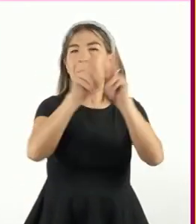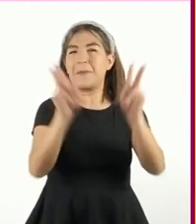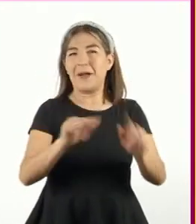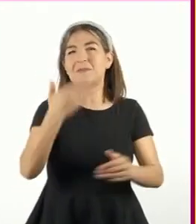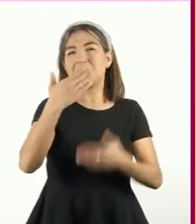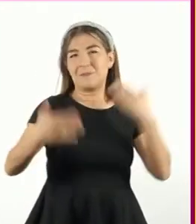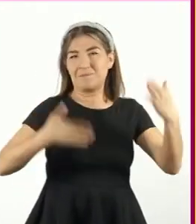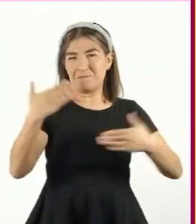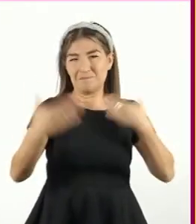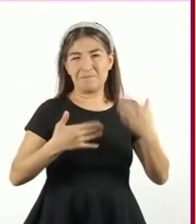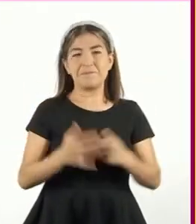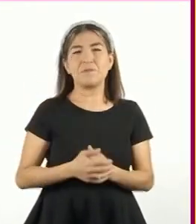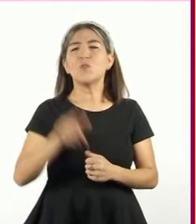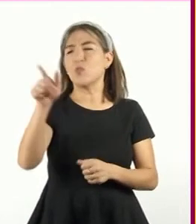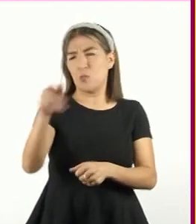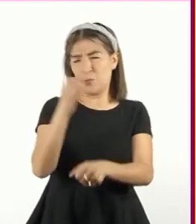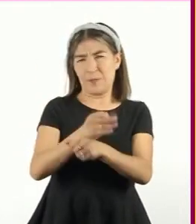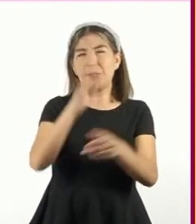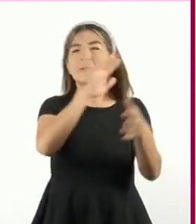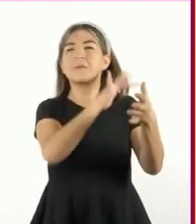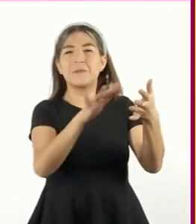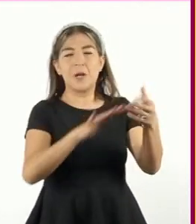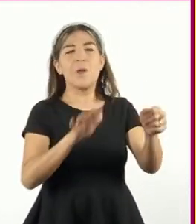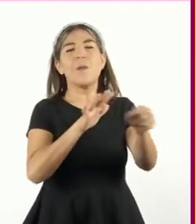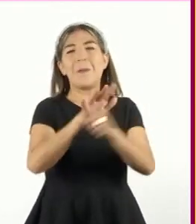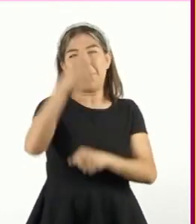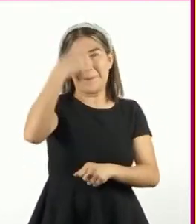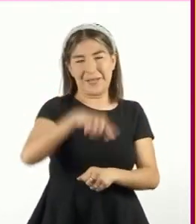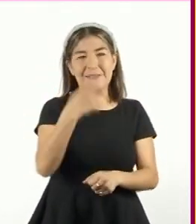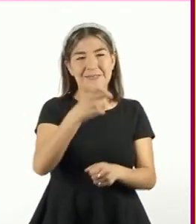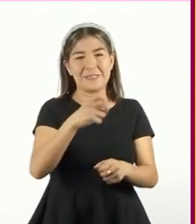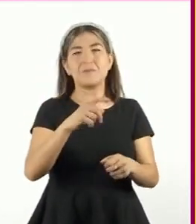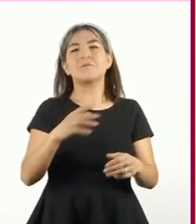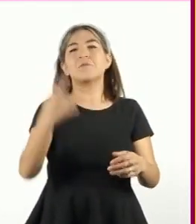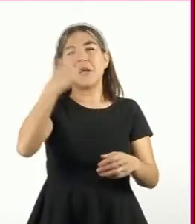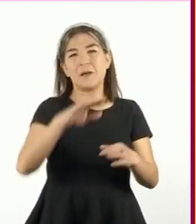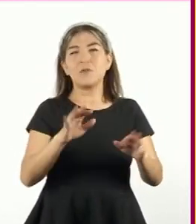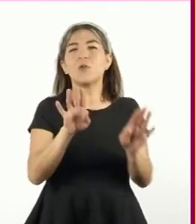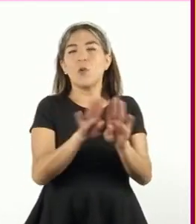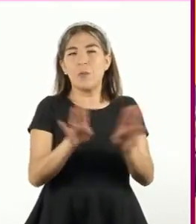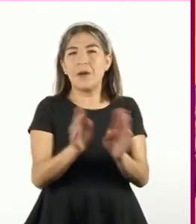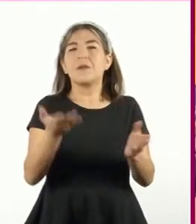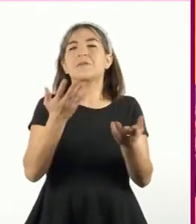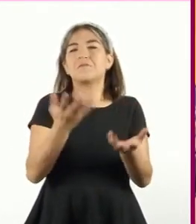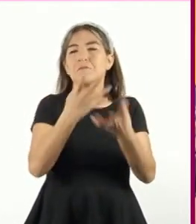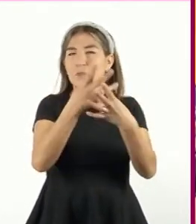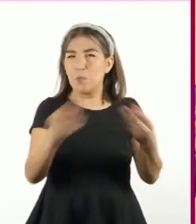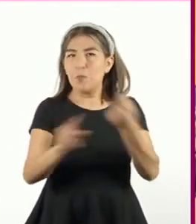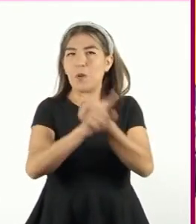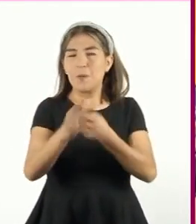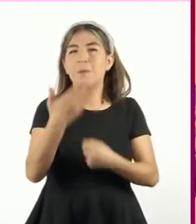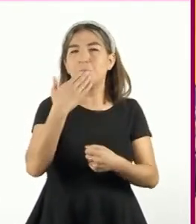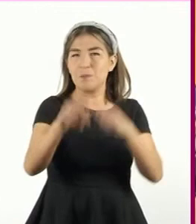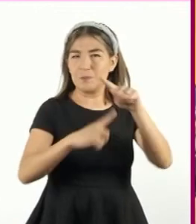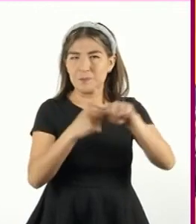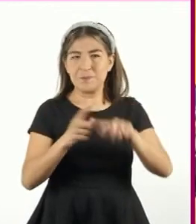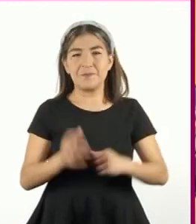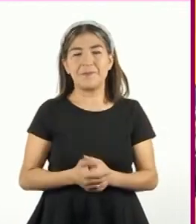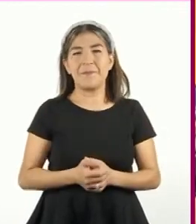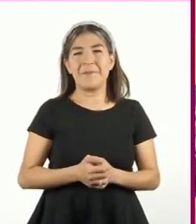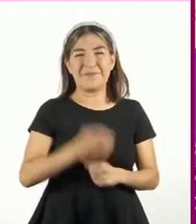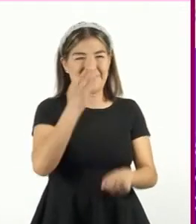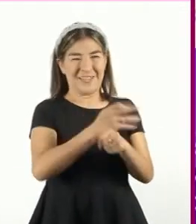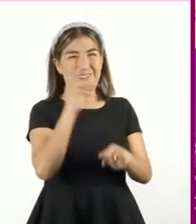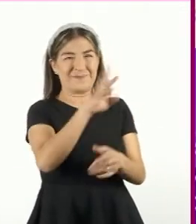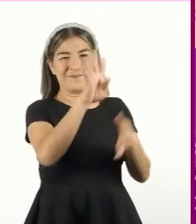convivencia. ¿Podrías leer las acciones que conlleva a reaccionar con asertividad? De acuerdo con la